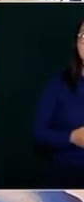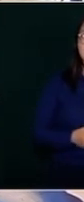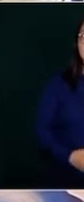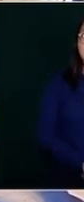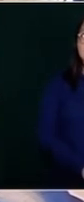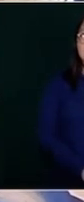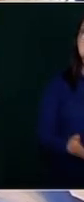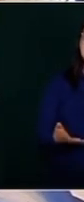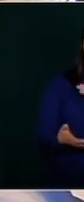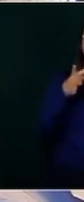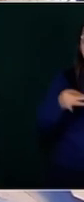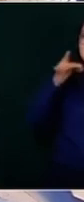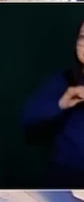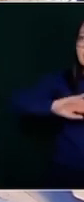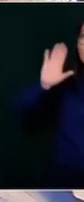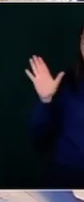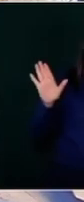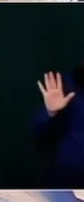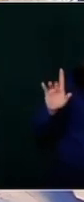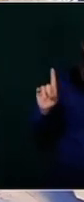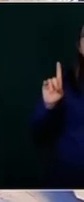era bastante